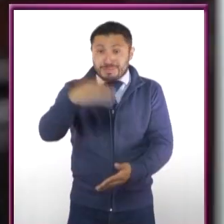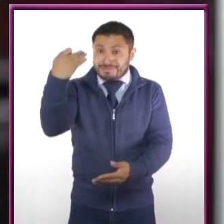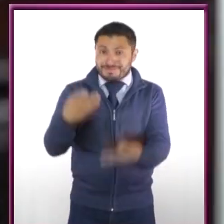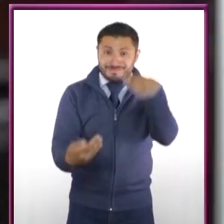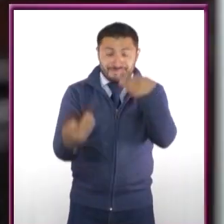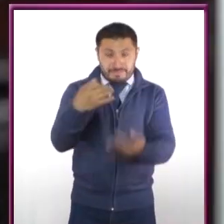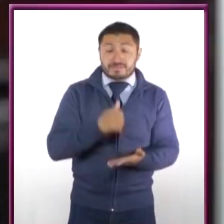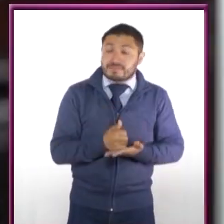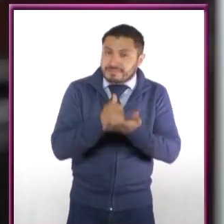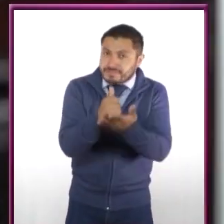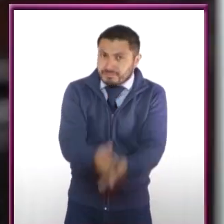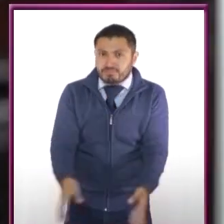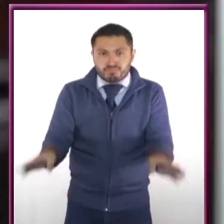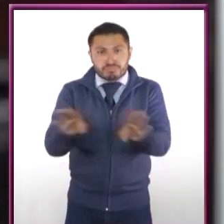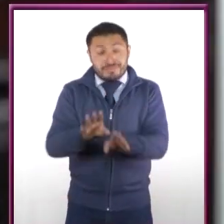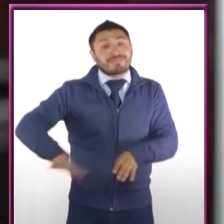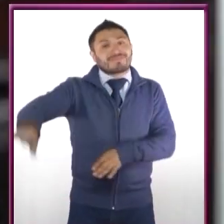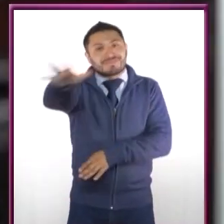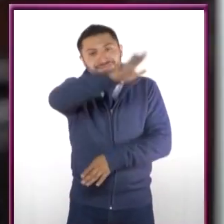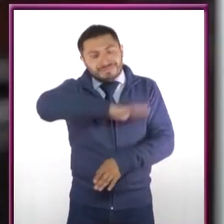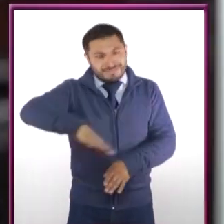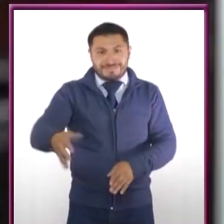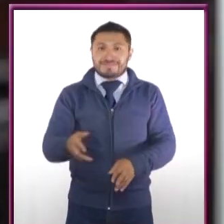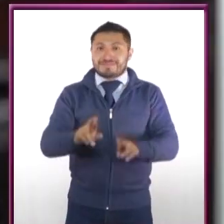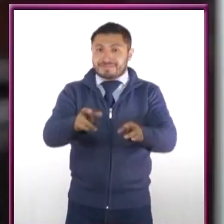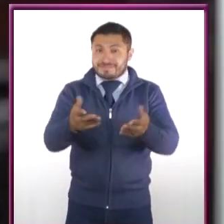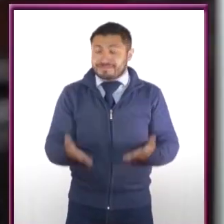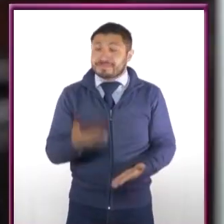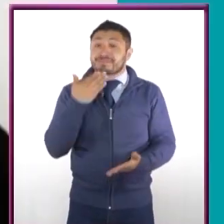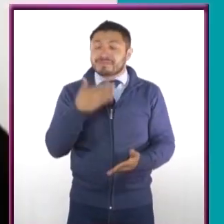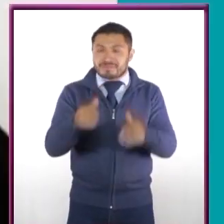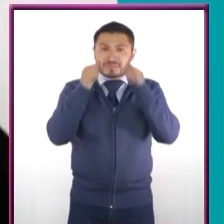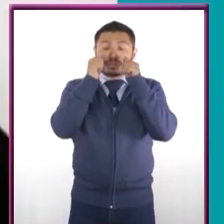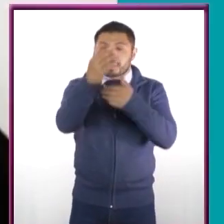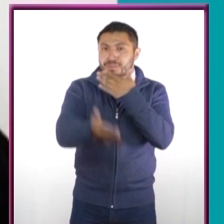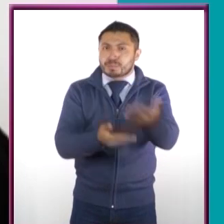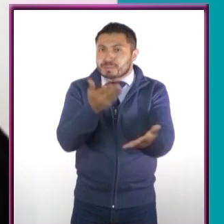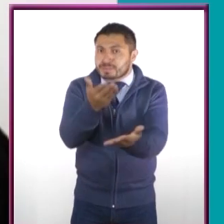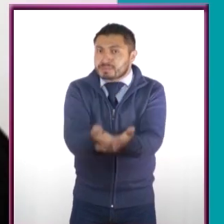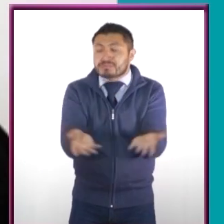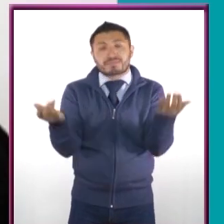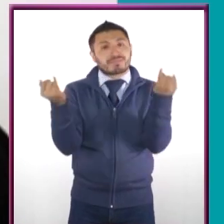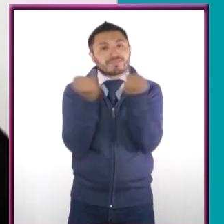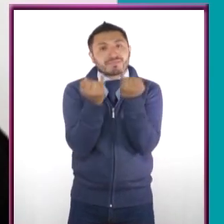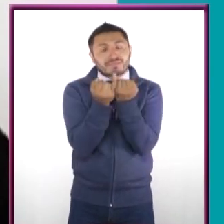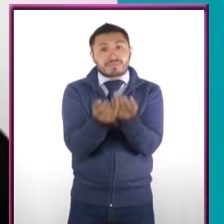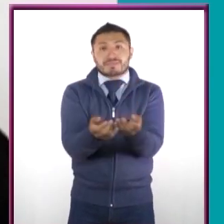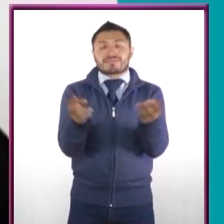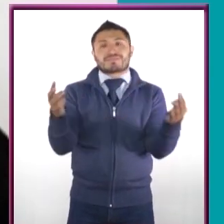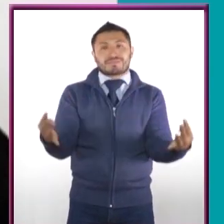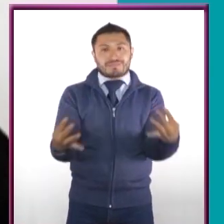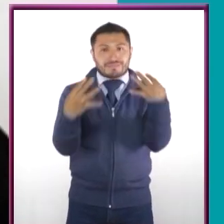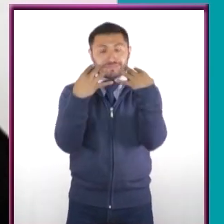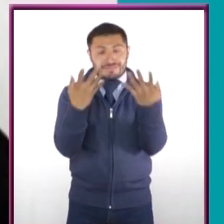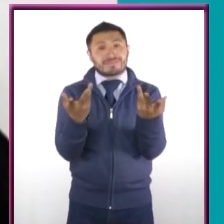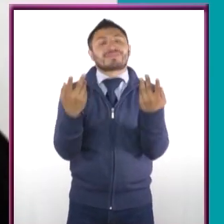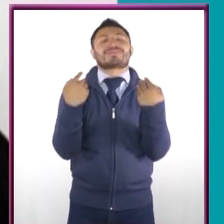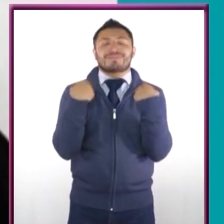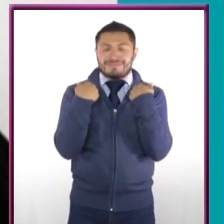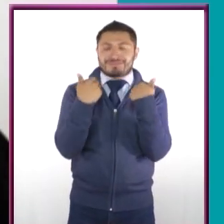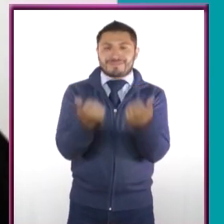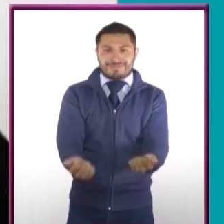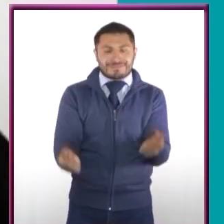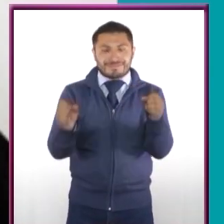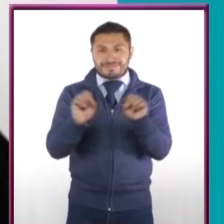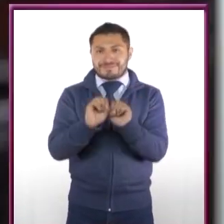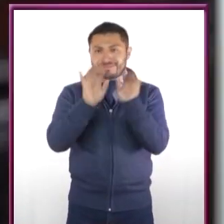en cómo aceptan estas personas el servicio, tanto en cómo lo empiezan a ver, en cómo empiezan